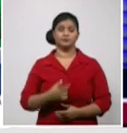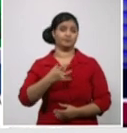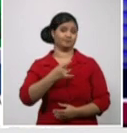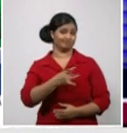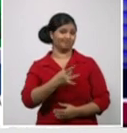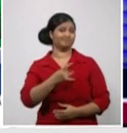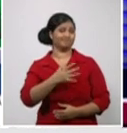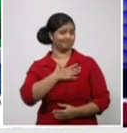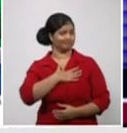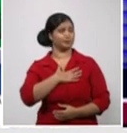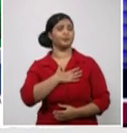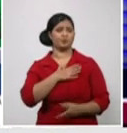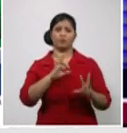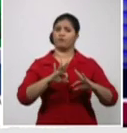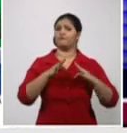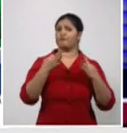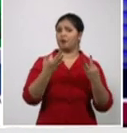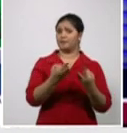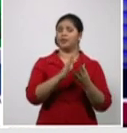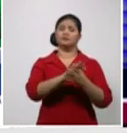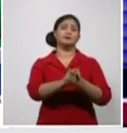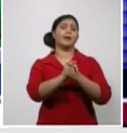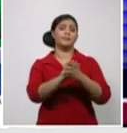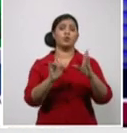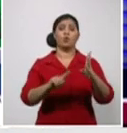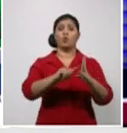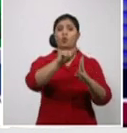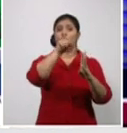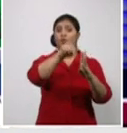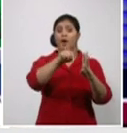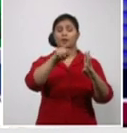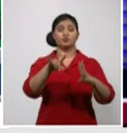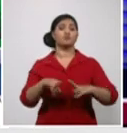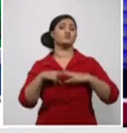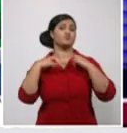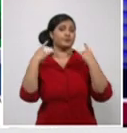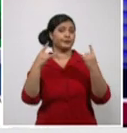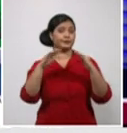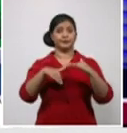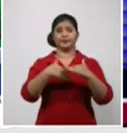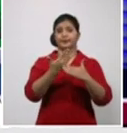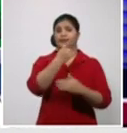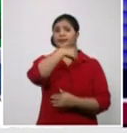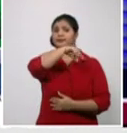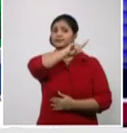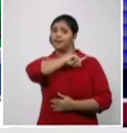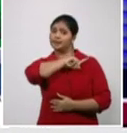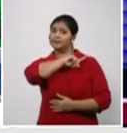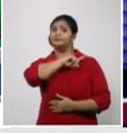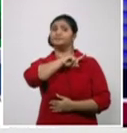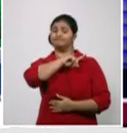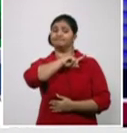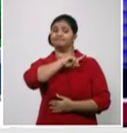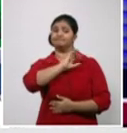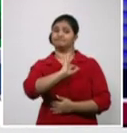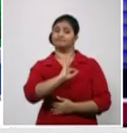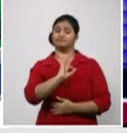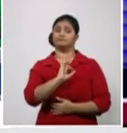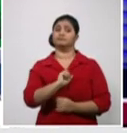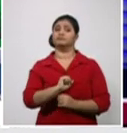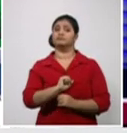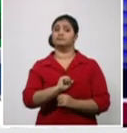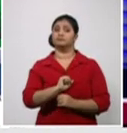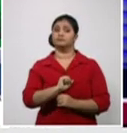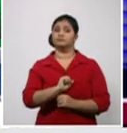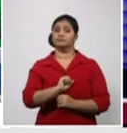que fallecieron en el día de ayer, damos las condolencias y lo único que pudiéramos agregar